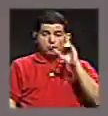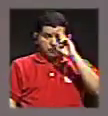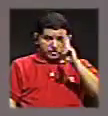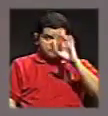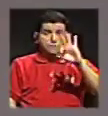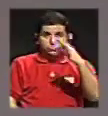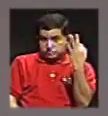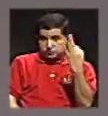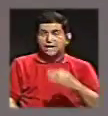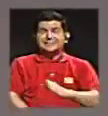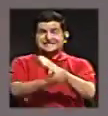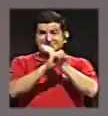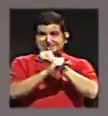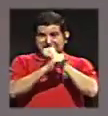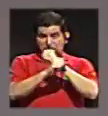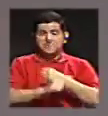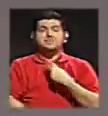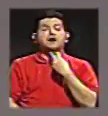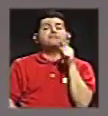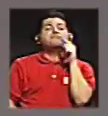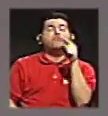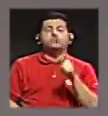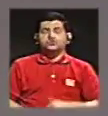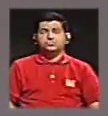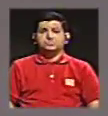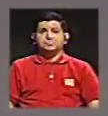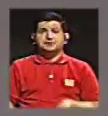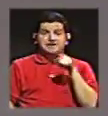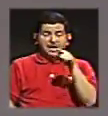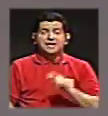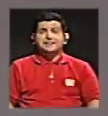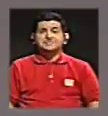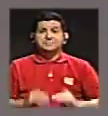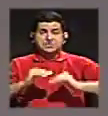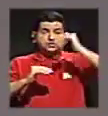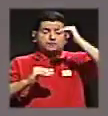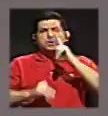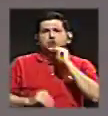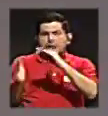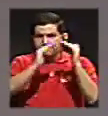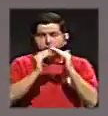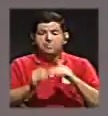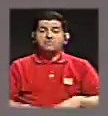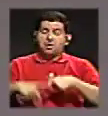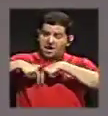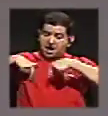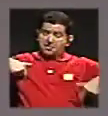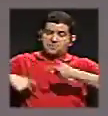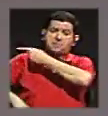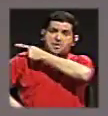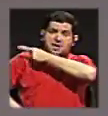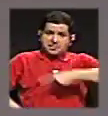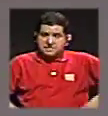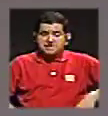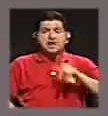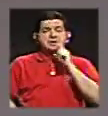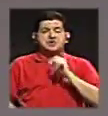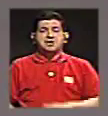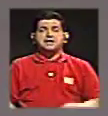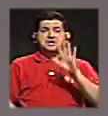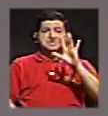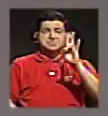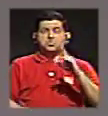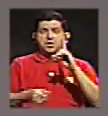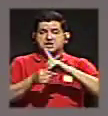respeto y garantizarse que la voz de ese soberano sea la que Determine Quién va a tener la banda presidencial y la 57 curules durante